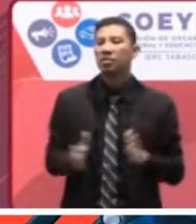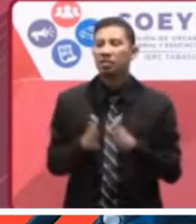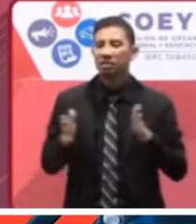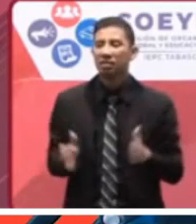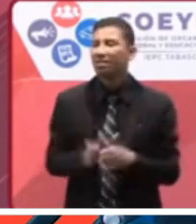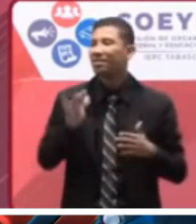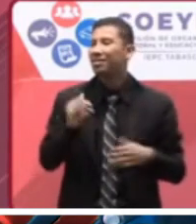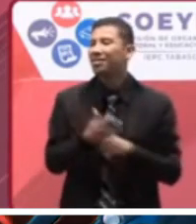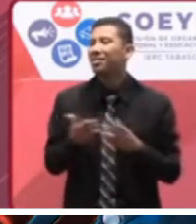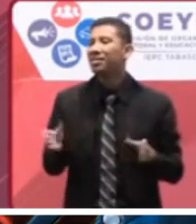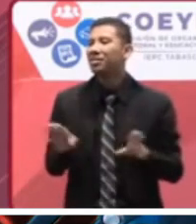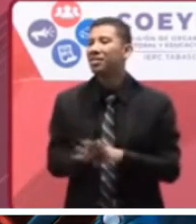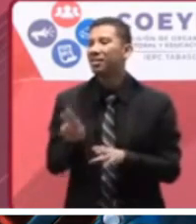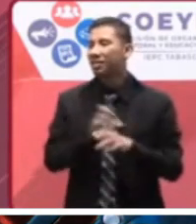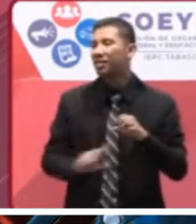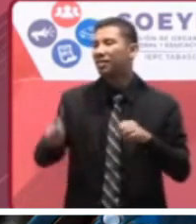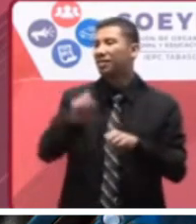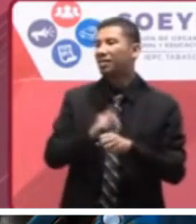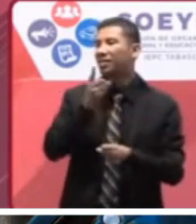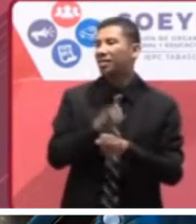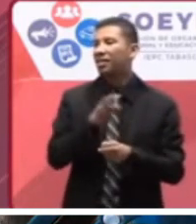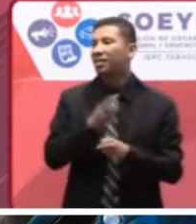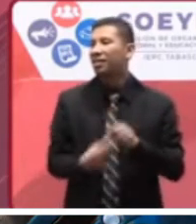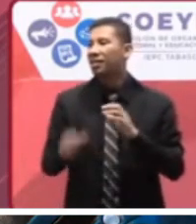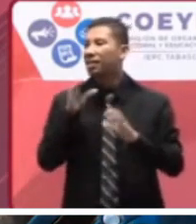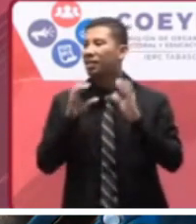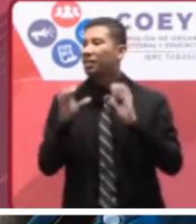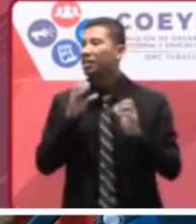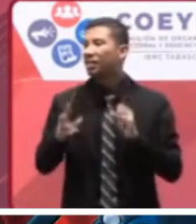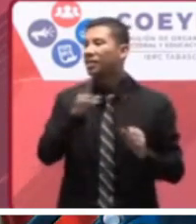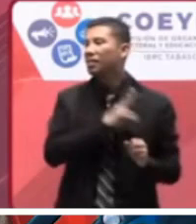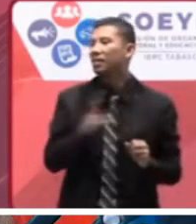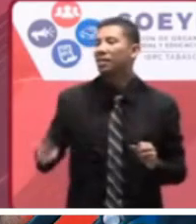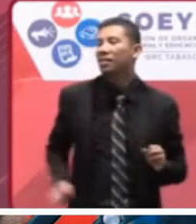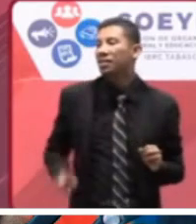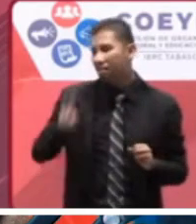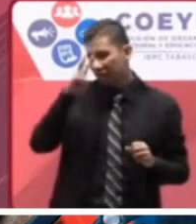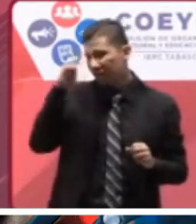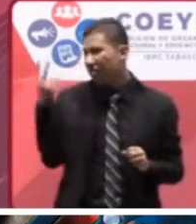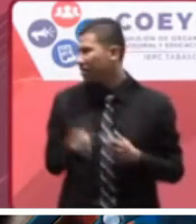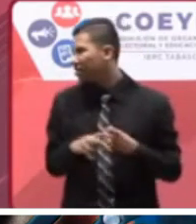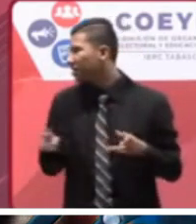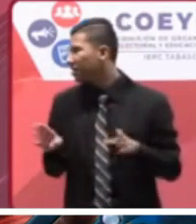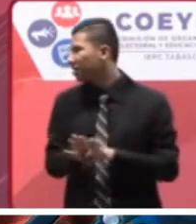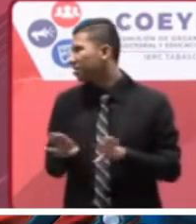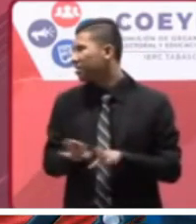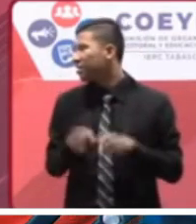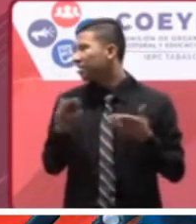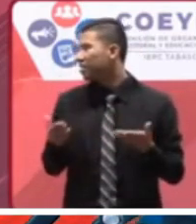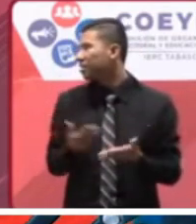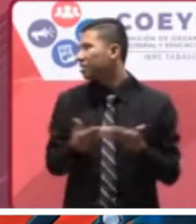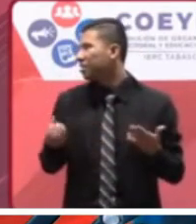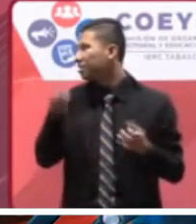sí! Desde el día uno yo he ofrecido platicar con el señor presidente de la República y desde el día uno platico con, es más, el hoy secretario